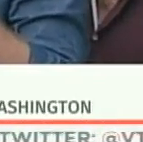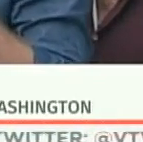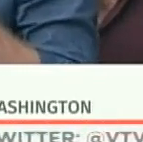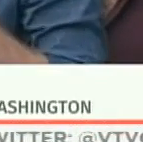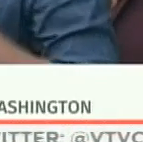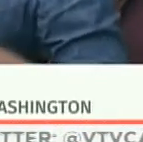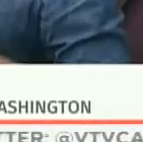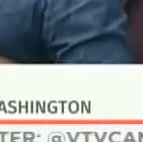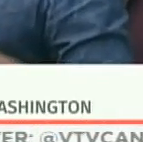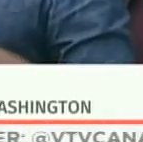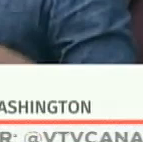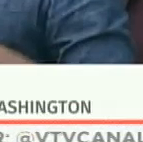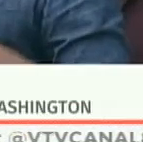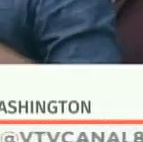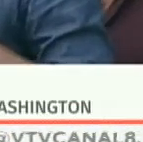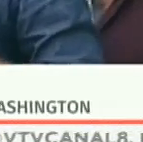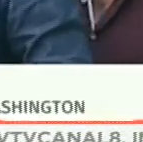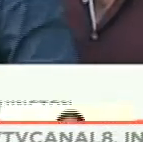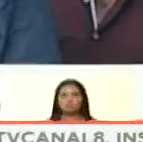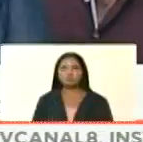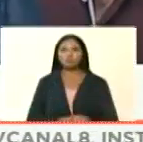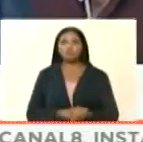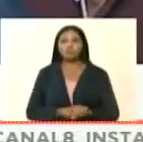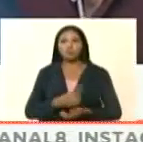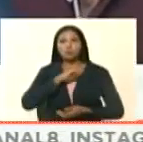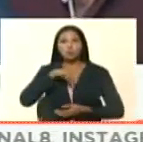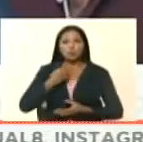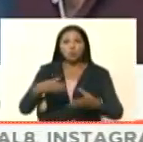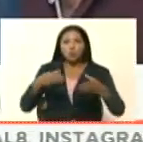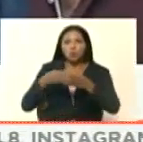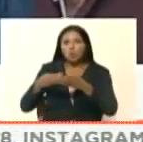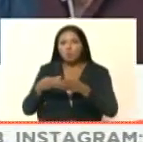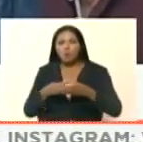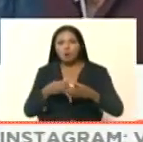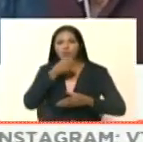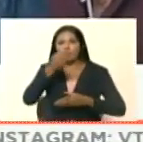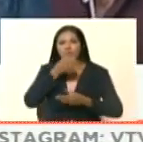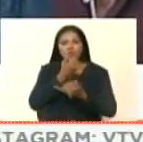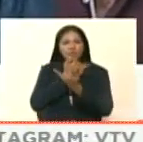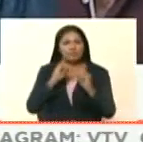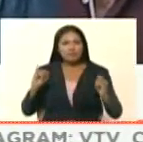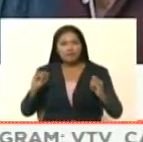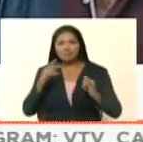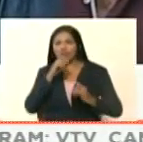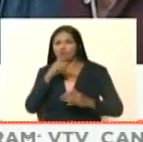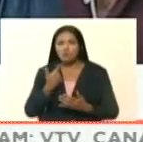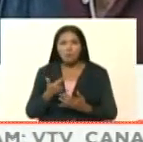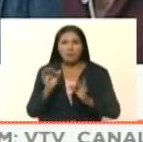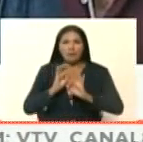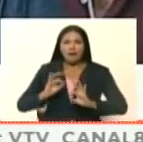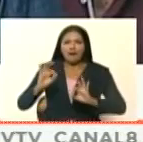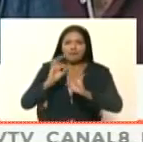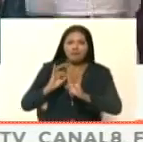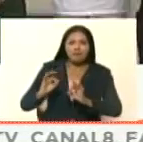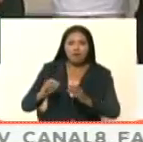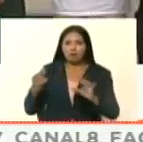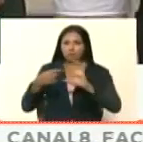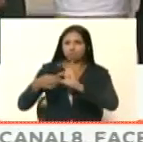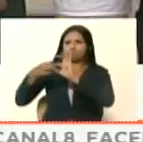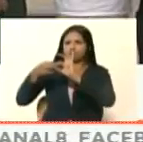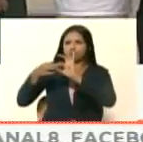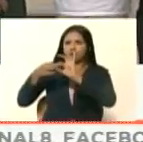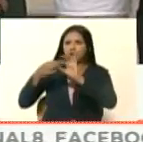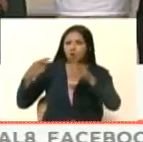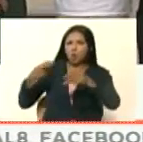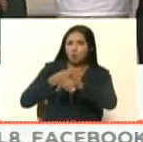Nosotros formamos un grupo de periodistas independientes que no tenemos ningún tipo de vínculo con